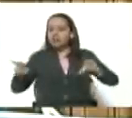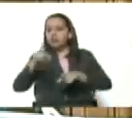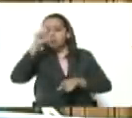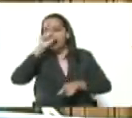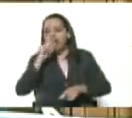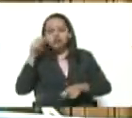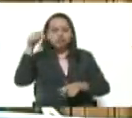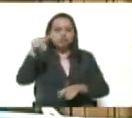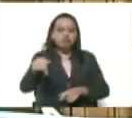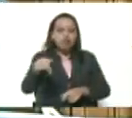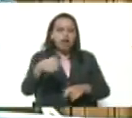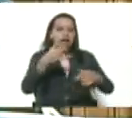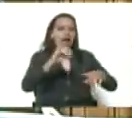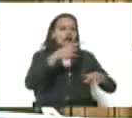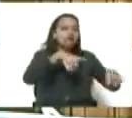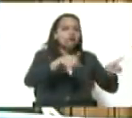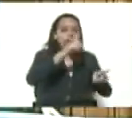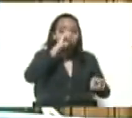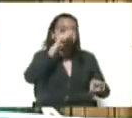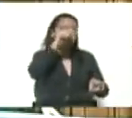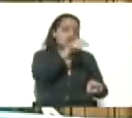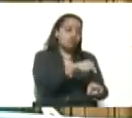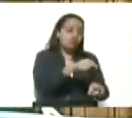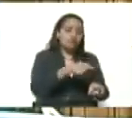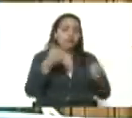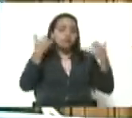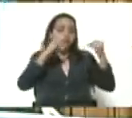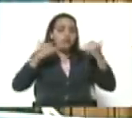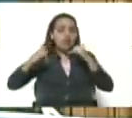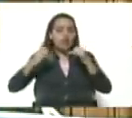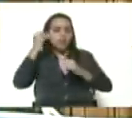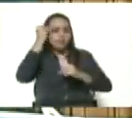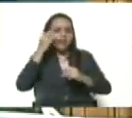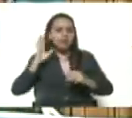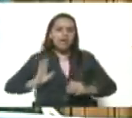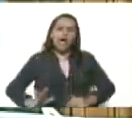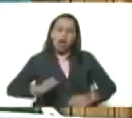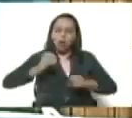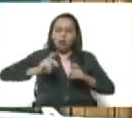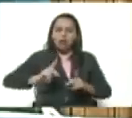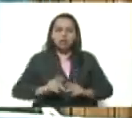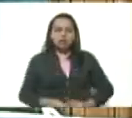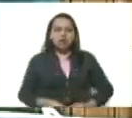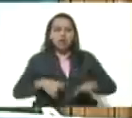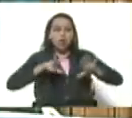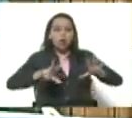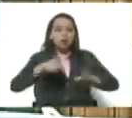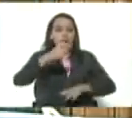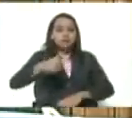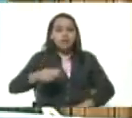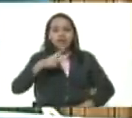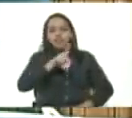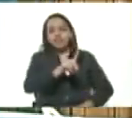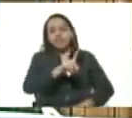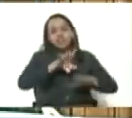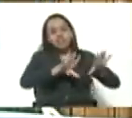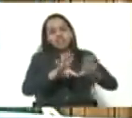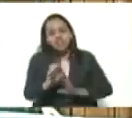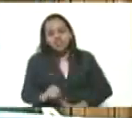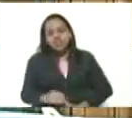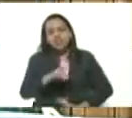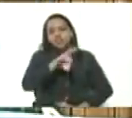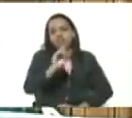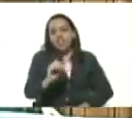fulano. Vamos a celebrar el cumpleaños de fulana. Y creen, bueno, se lo celebran. 8 personas, 10, 20, 30, una